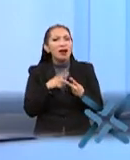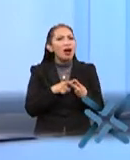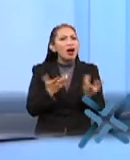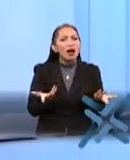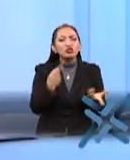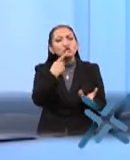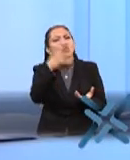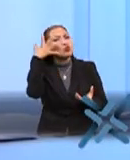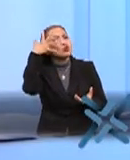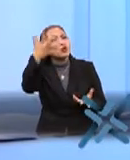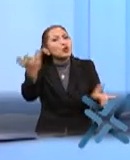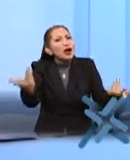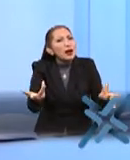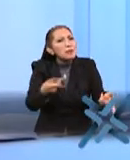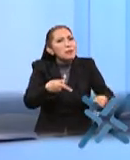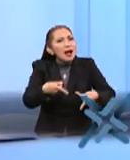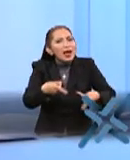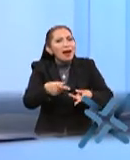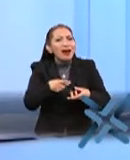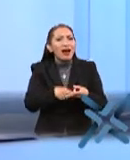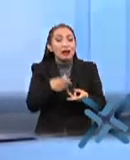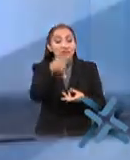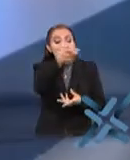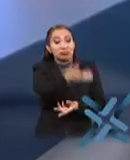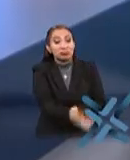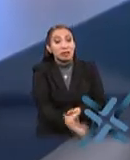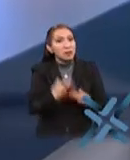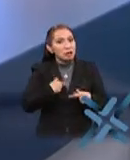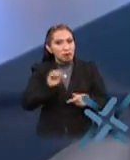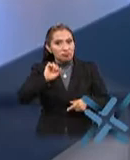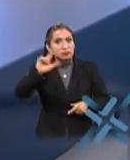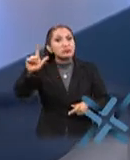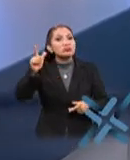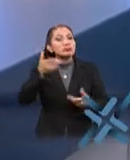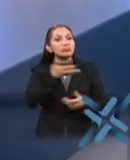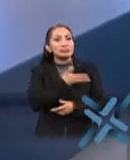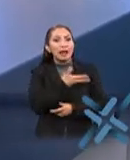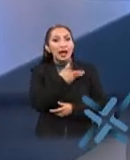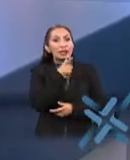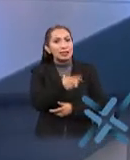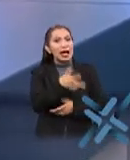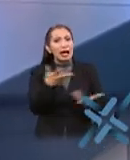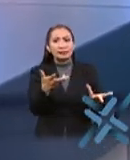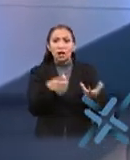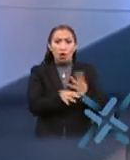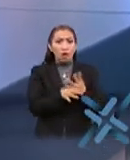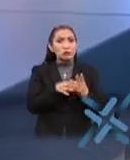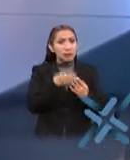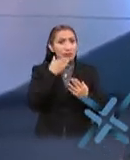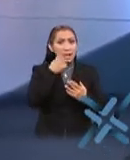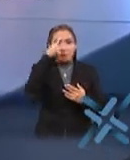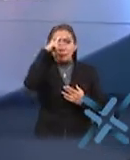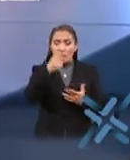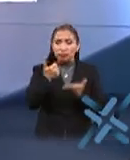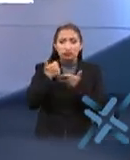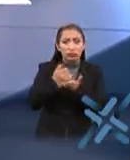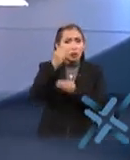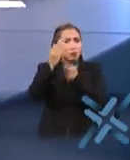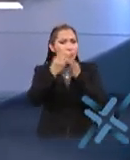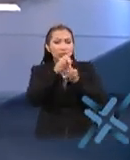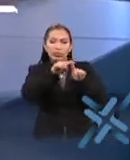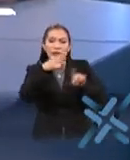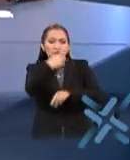qué planes tiene. Y bueno, son gente destacada que hace cosas por México, por el mundo,